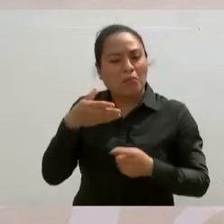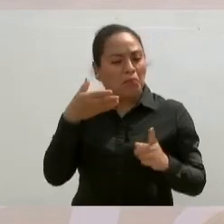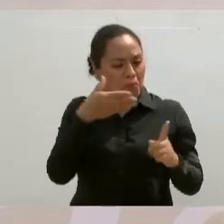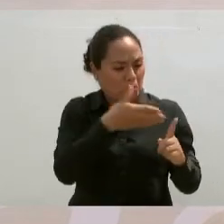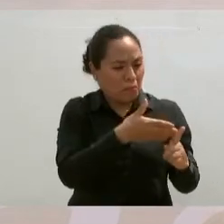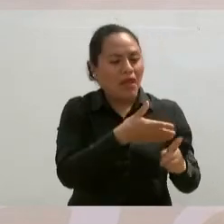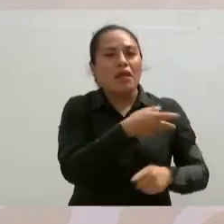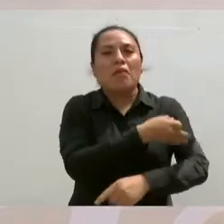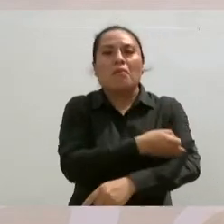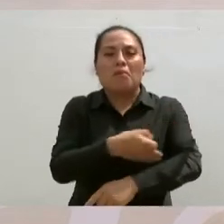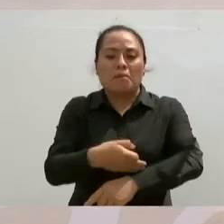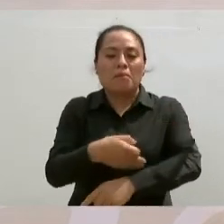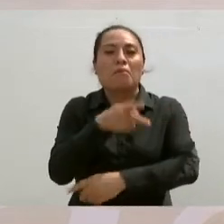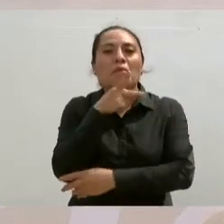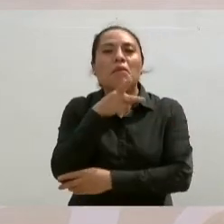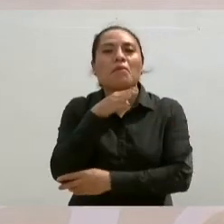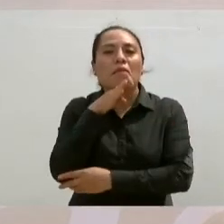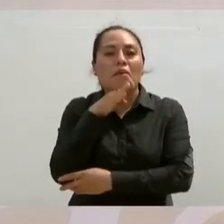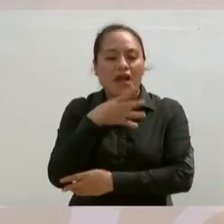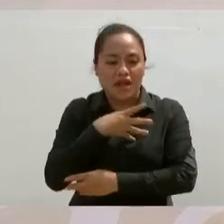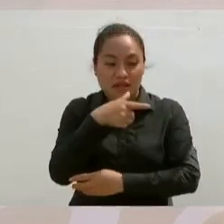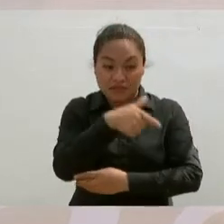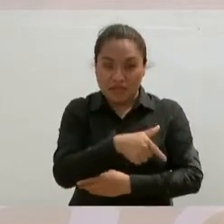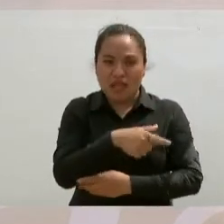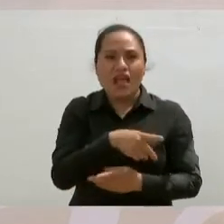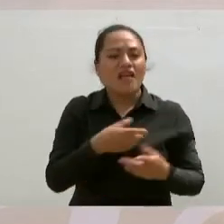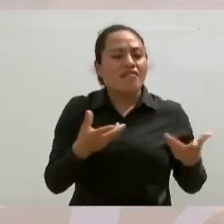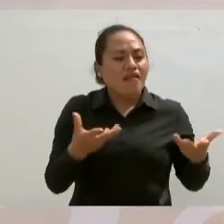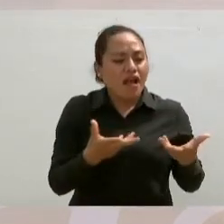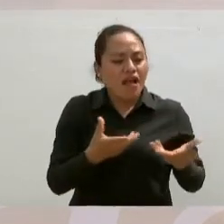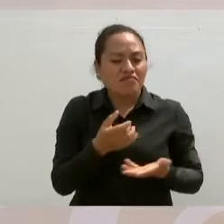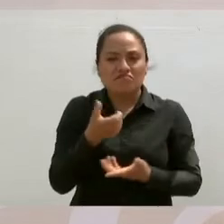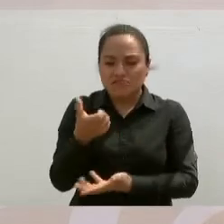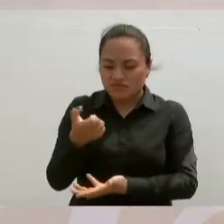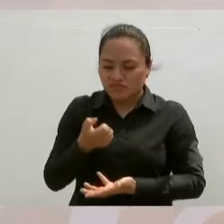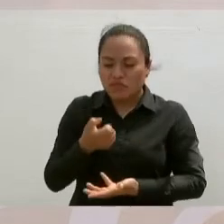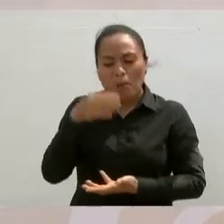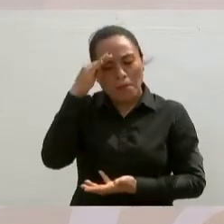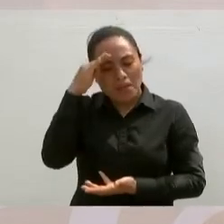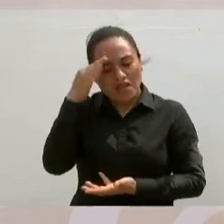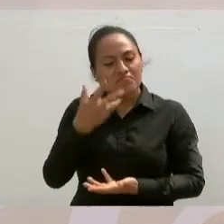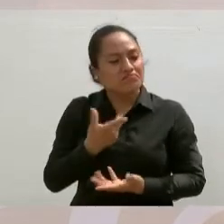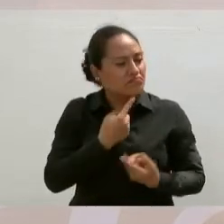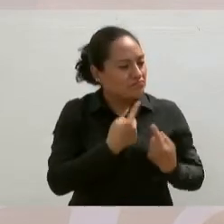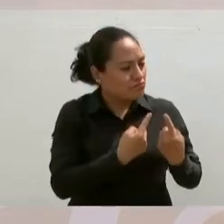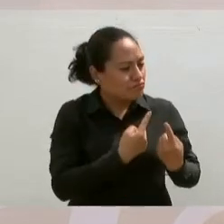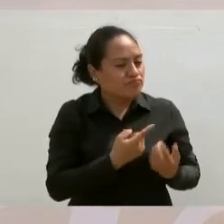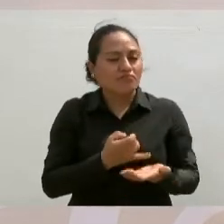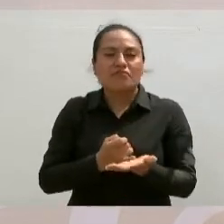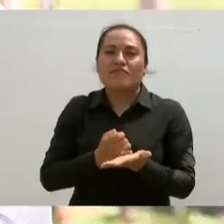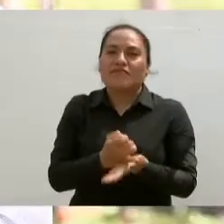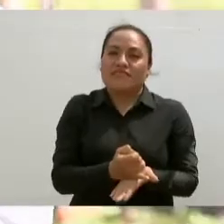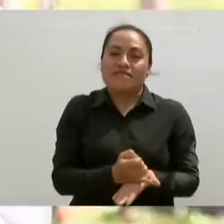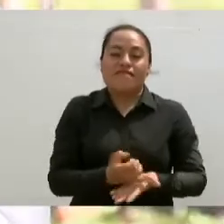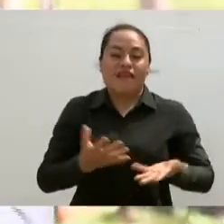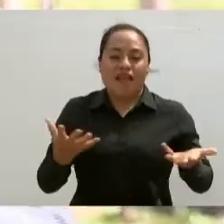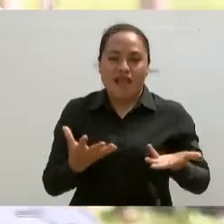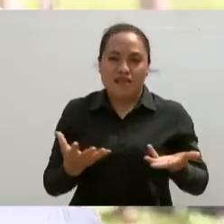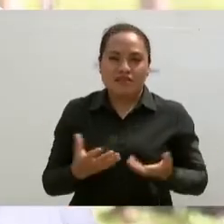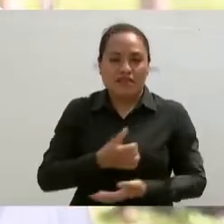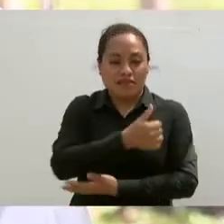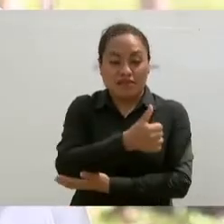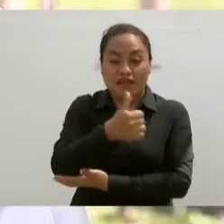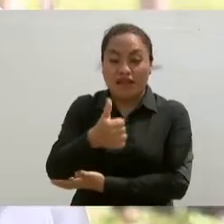de madres, de padres de familia, y ahí se decide qué hacer con el presupuesto que le corresponde a cada